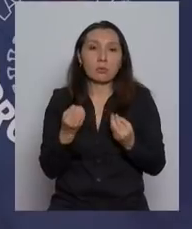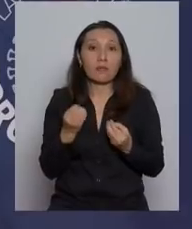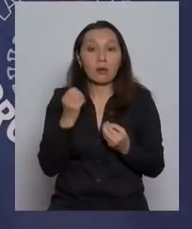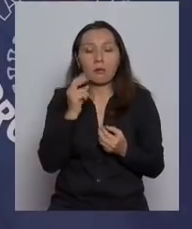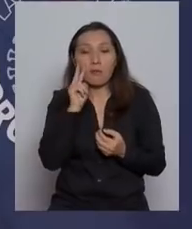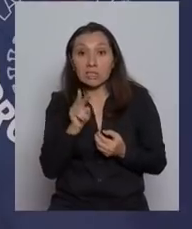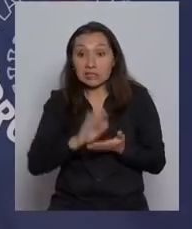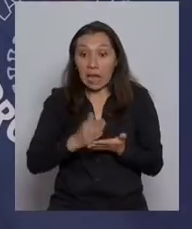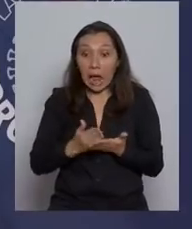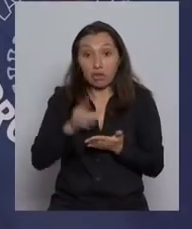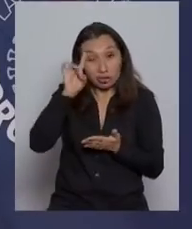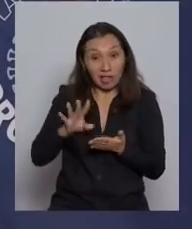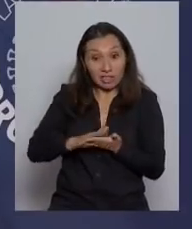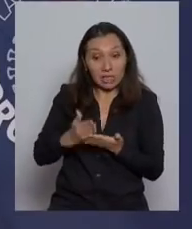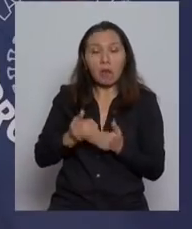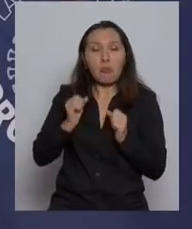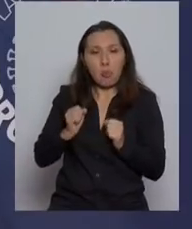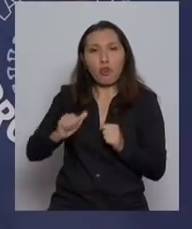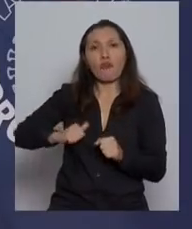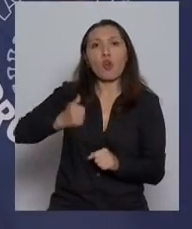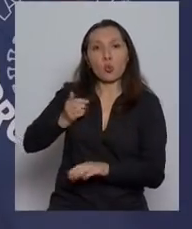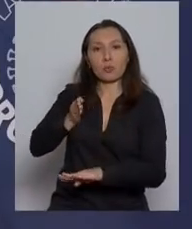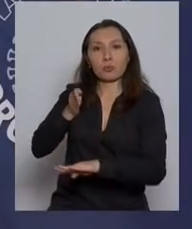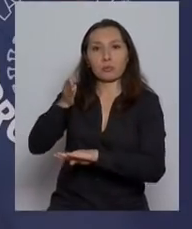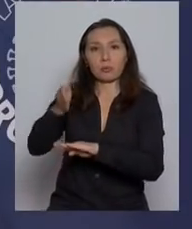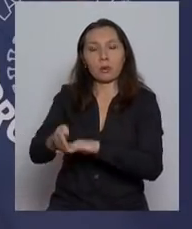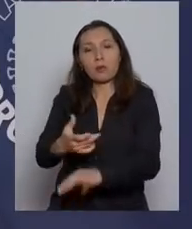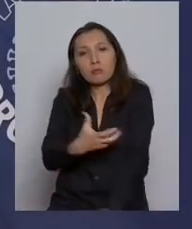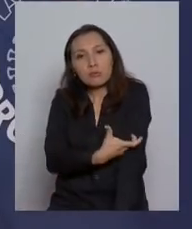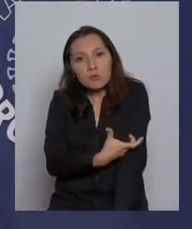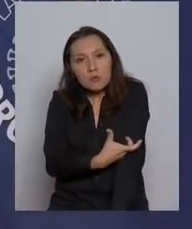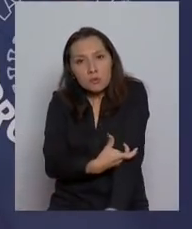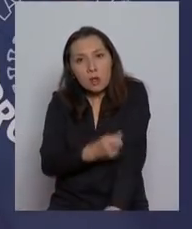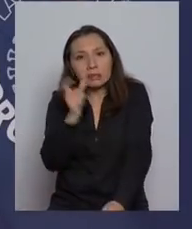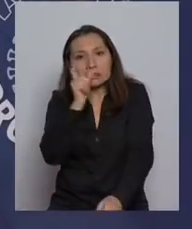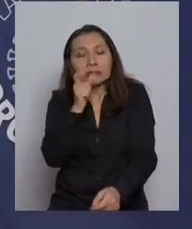supuesto, estén sanas, se acerquen a bancos de sangre y se recupere